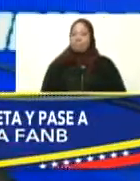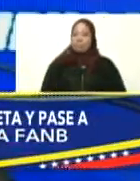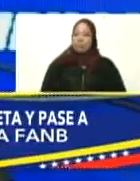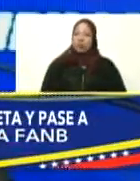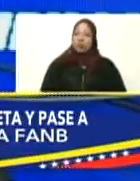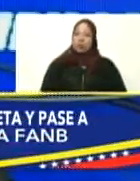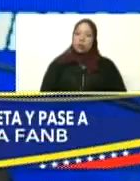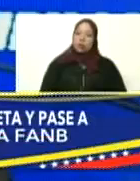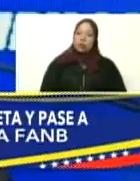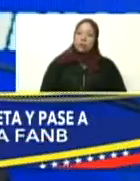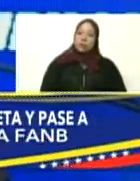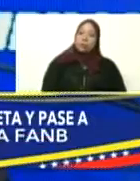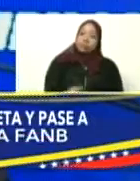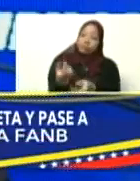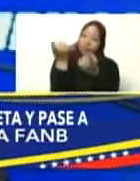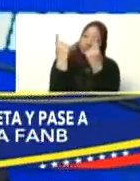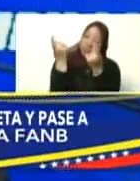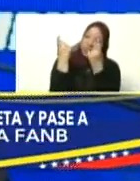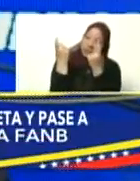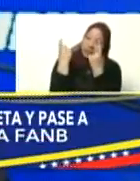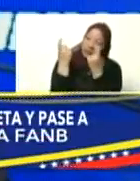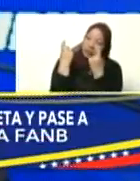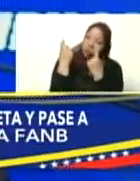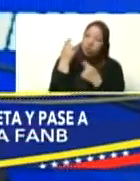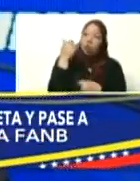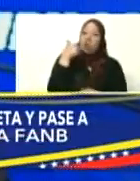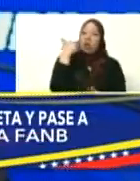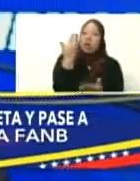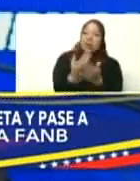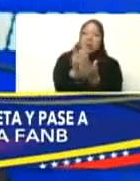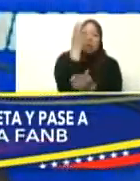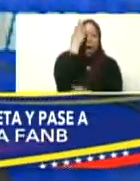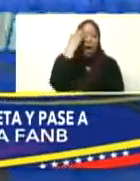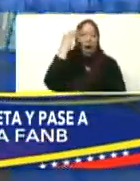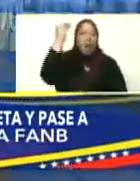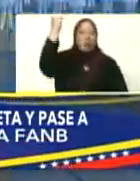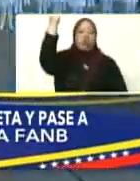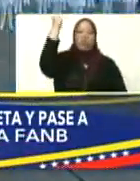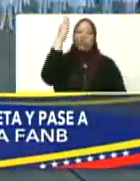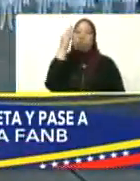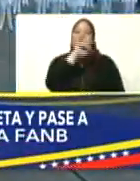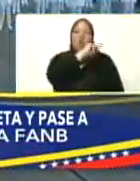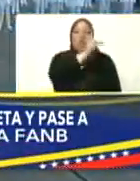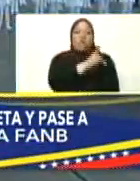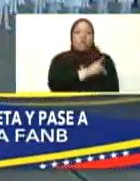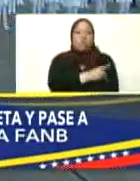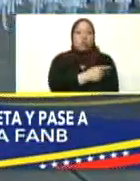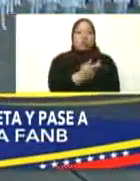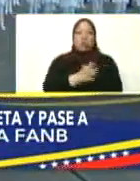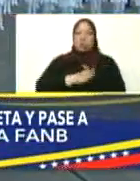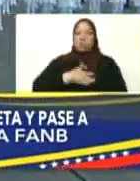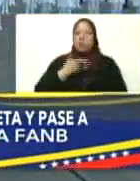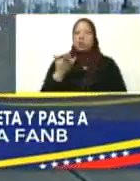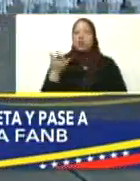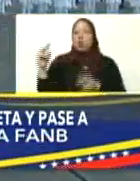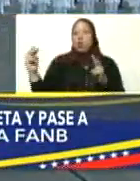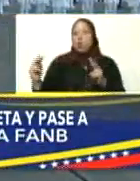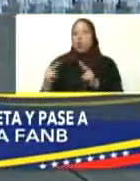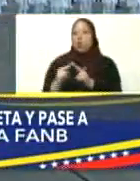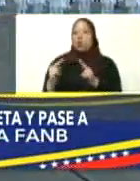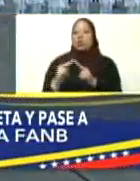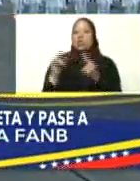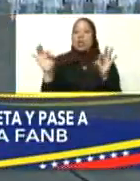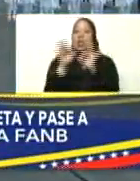Por todas esas enseñanzas, hoy damos gracias a Dios Todopoderoso por habernos permitido conocer a